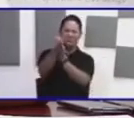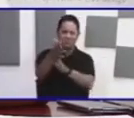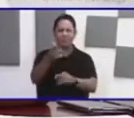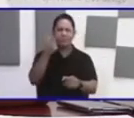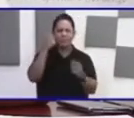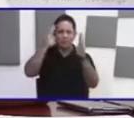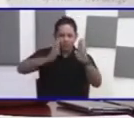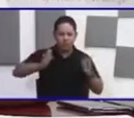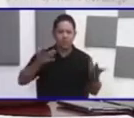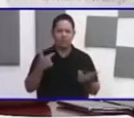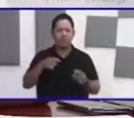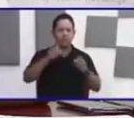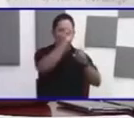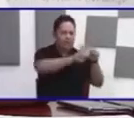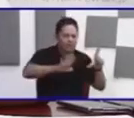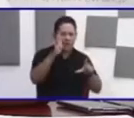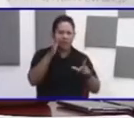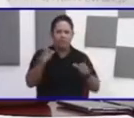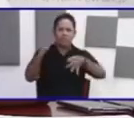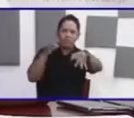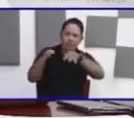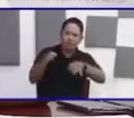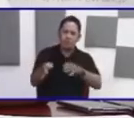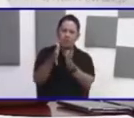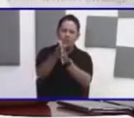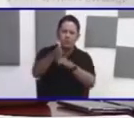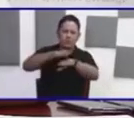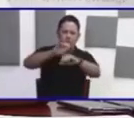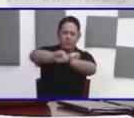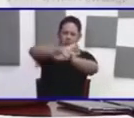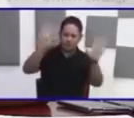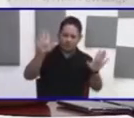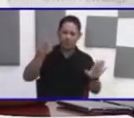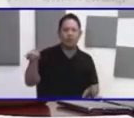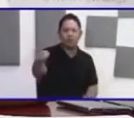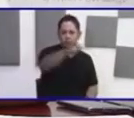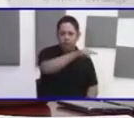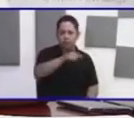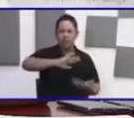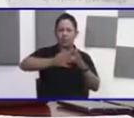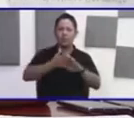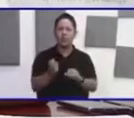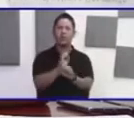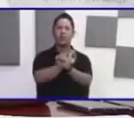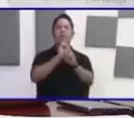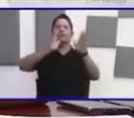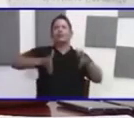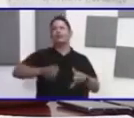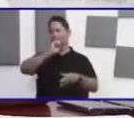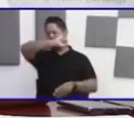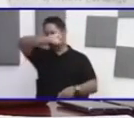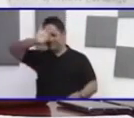la explicación tanto documentada que tenemos con relación a lo que hemos hecho, para la comunidad va a quedar claro que lo que